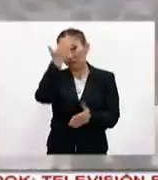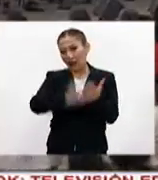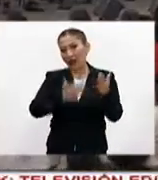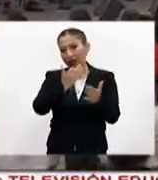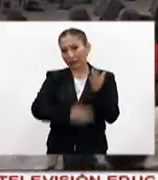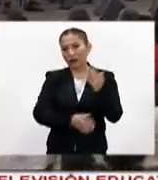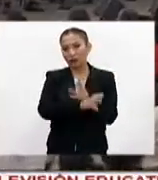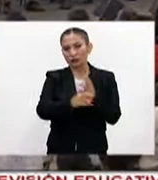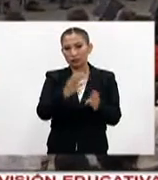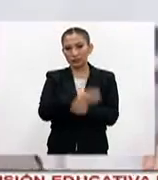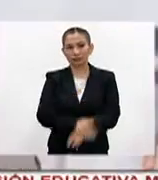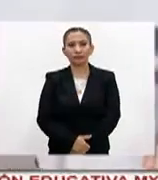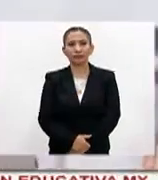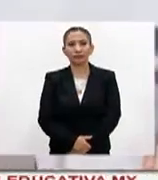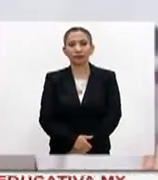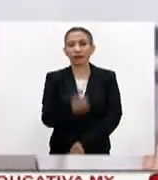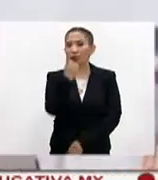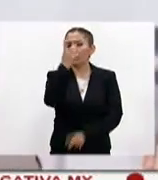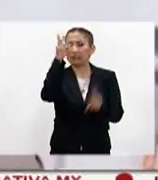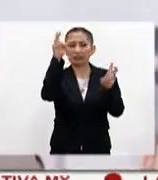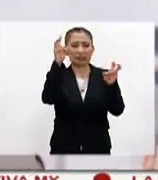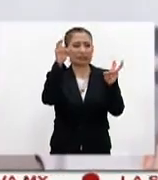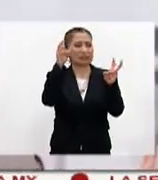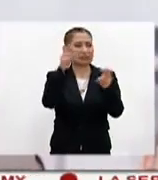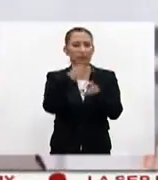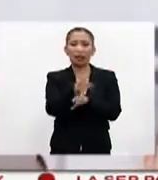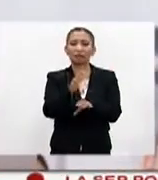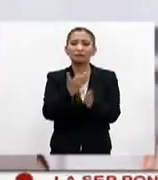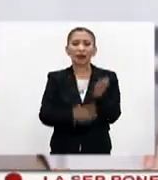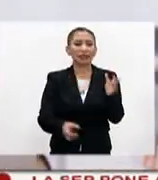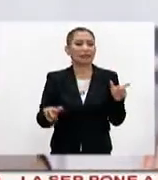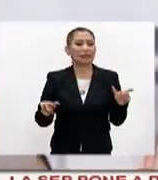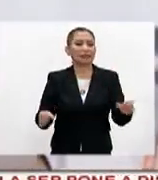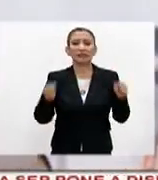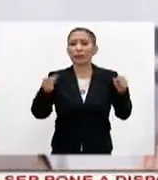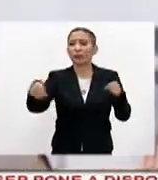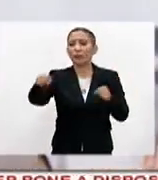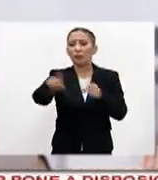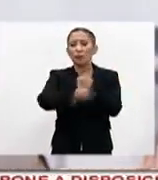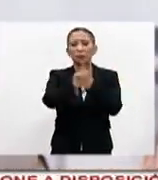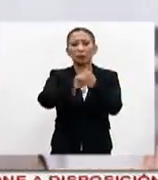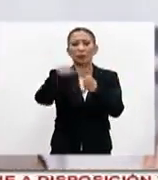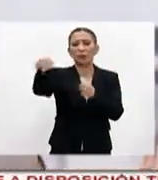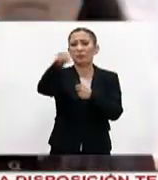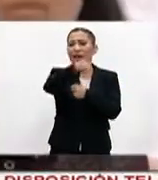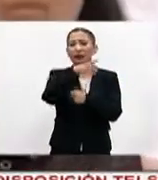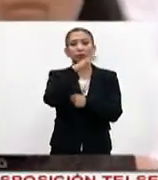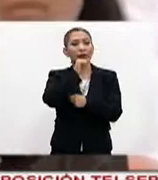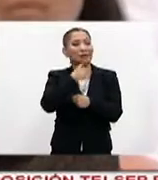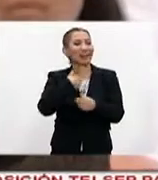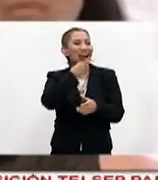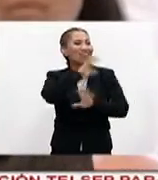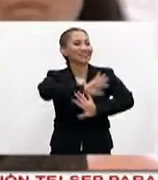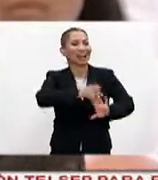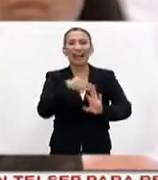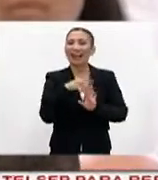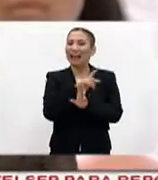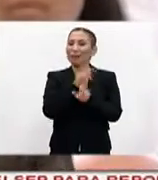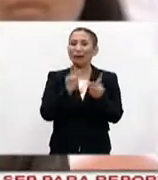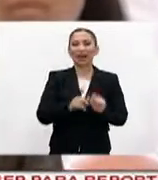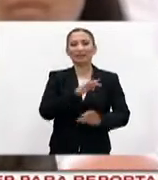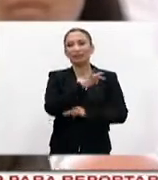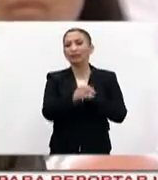aún pendientes. Uno de esos temas es el de la inseguridad. No podemos levantar bandera blanca,